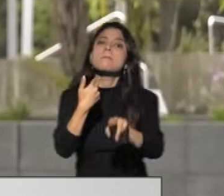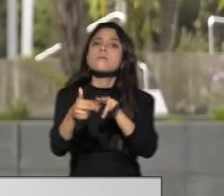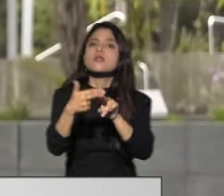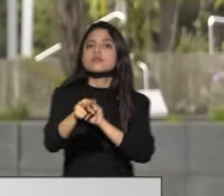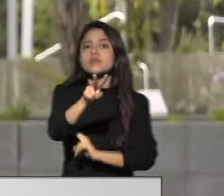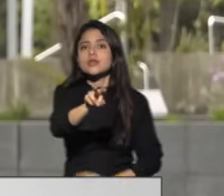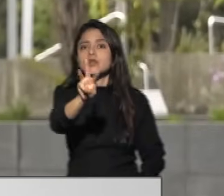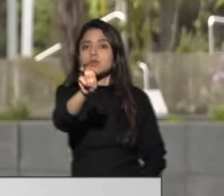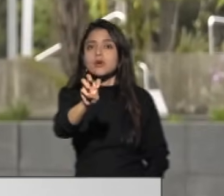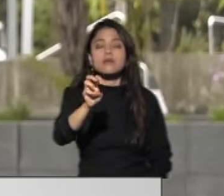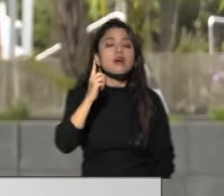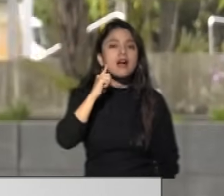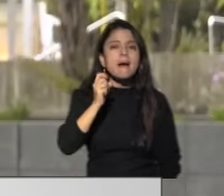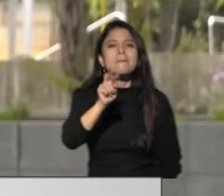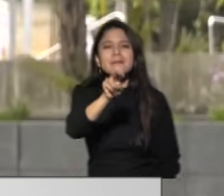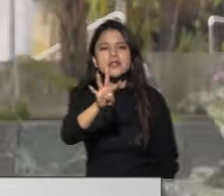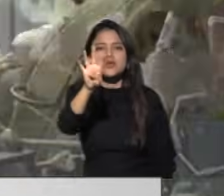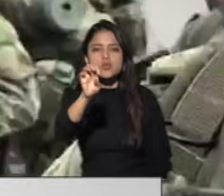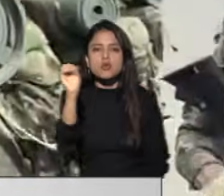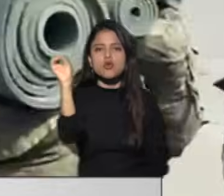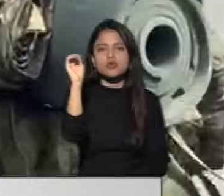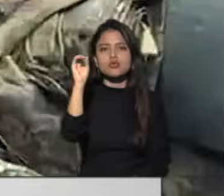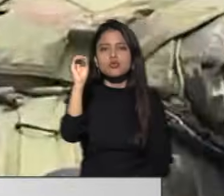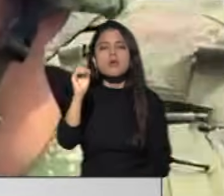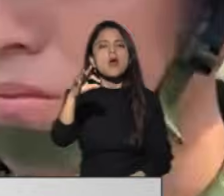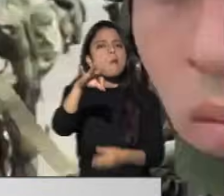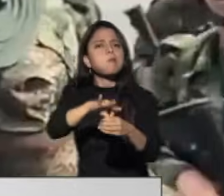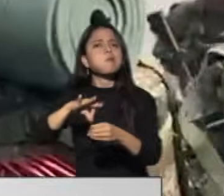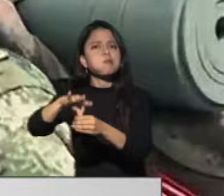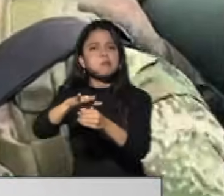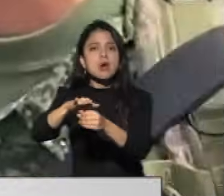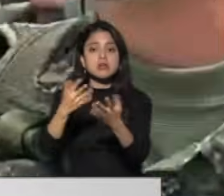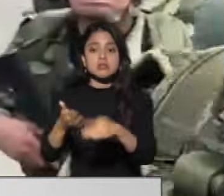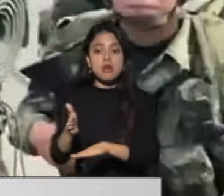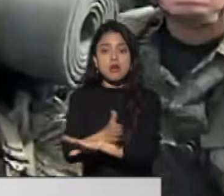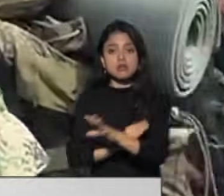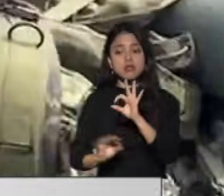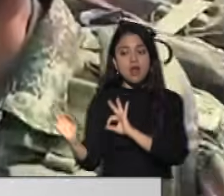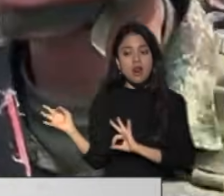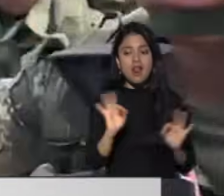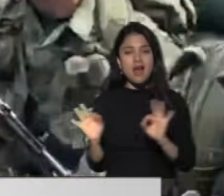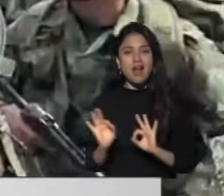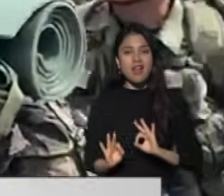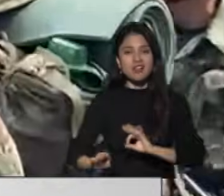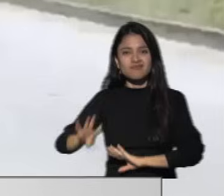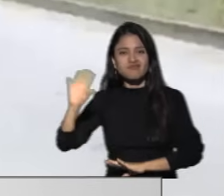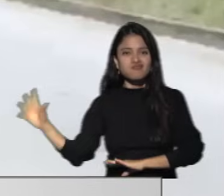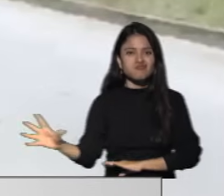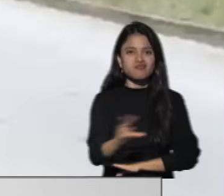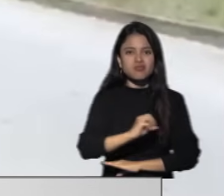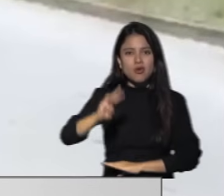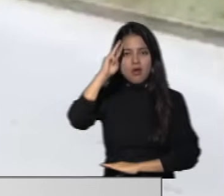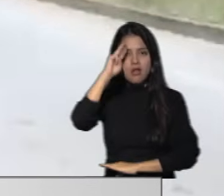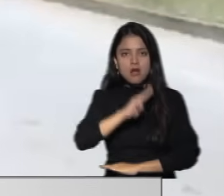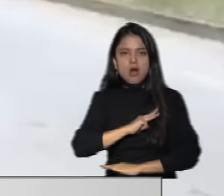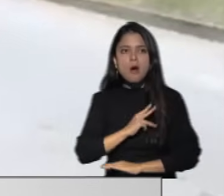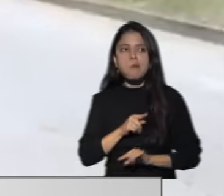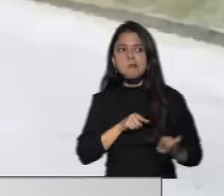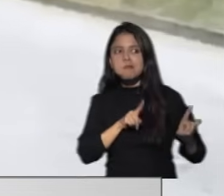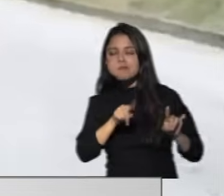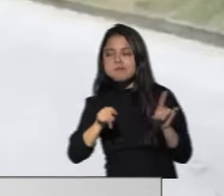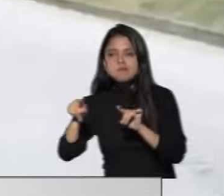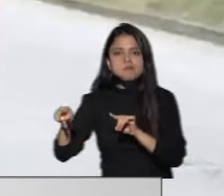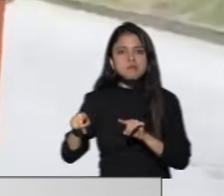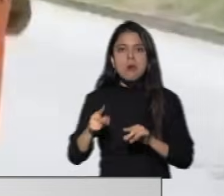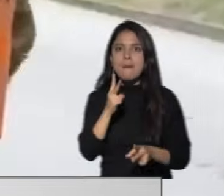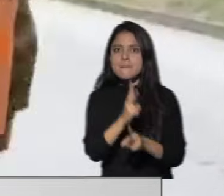próximo 29 de octubre, y es que ya se está alistando todo el Ejército Nacional en principales departamentos de donde hay riesgo alto electoral, por